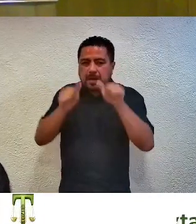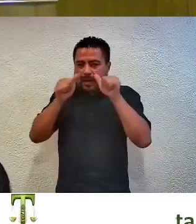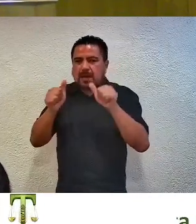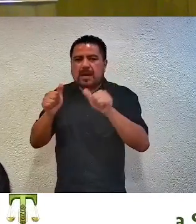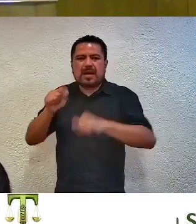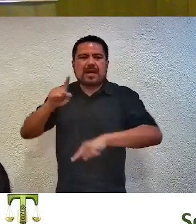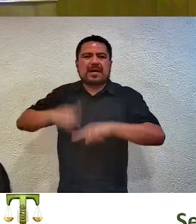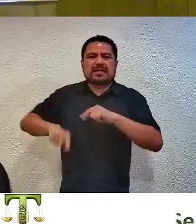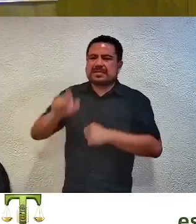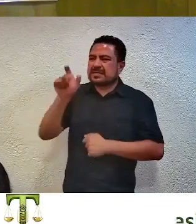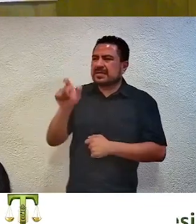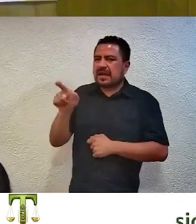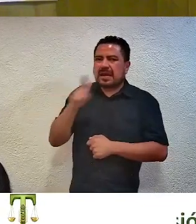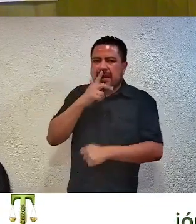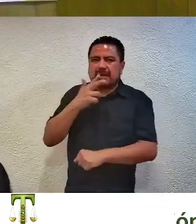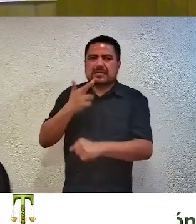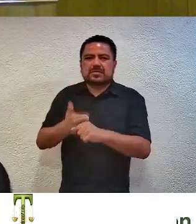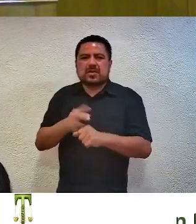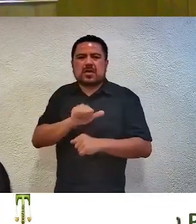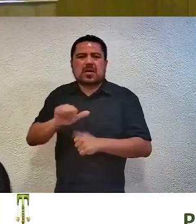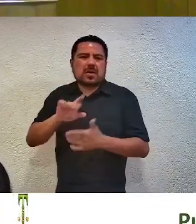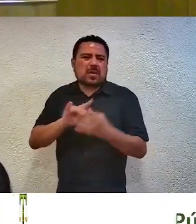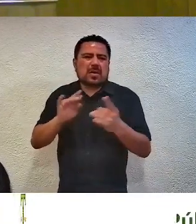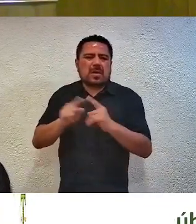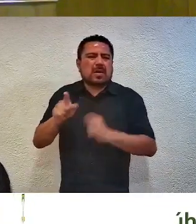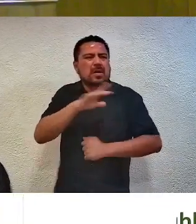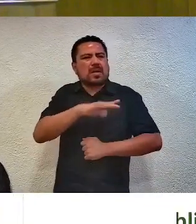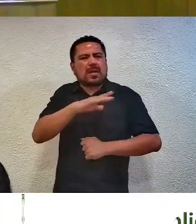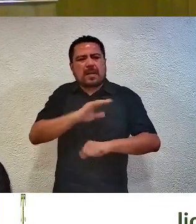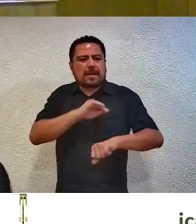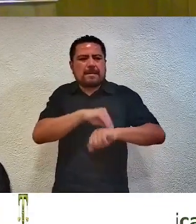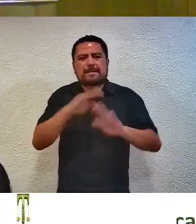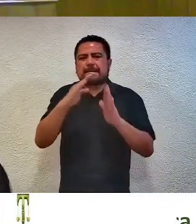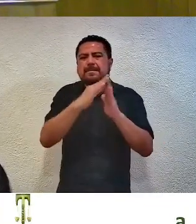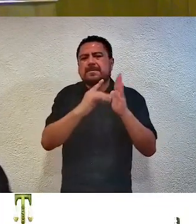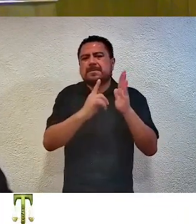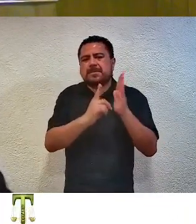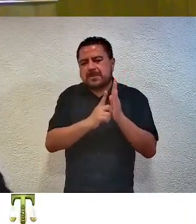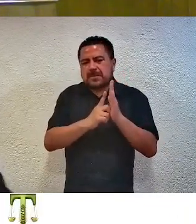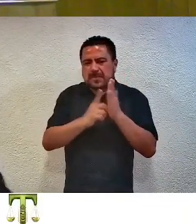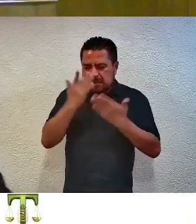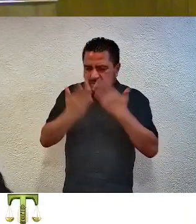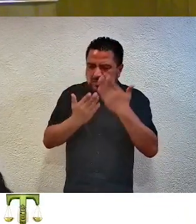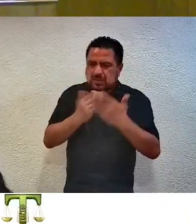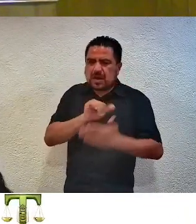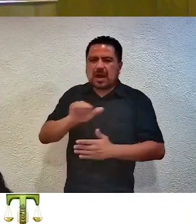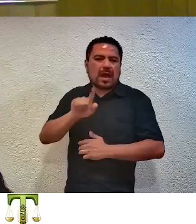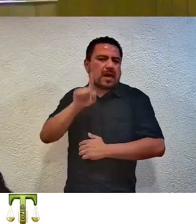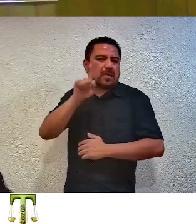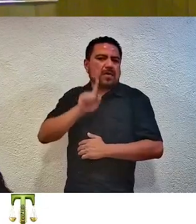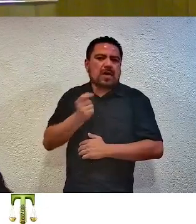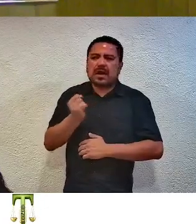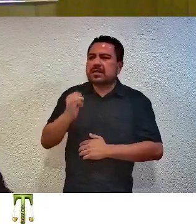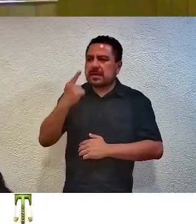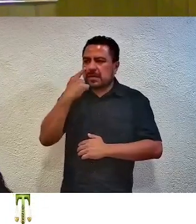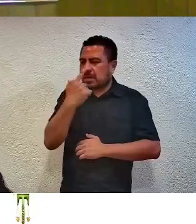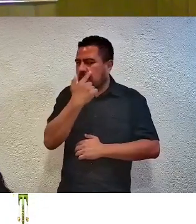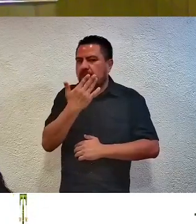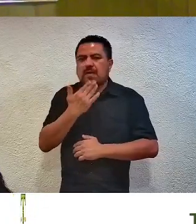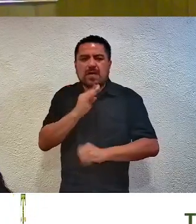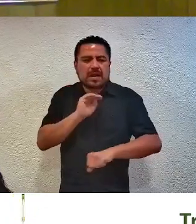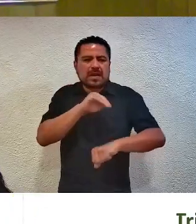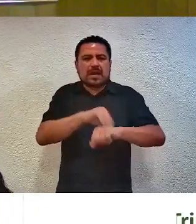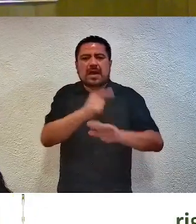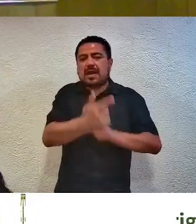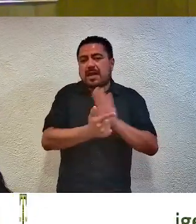la actuación de la autoridad responsable afirmando que omitió aplicar un método de estudio de género, sin señalar de qué forma fue indebidamente aplicado y la